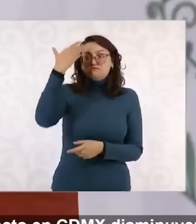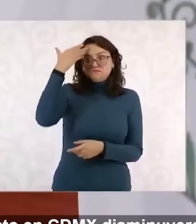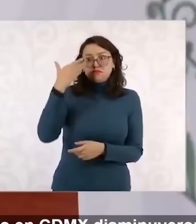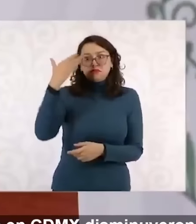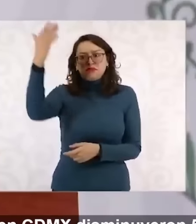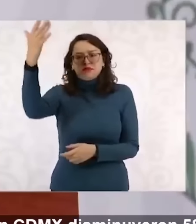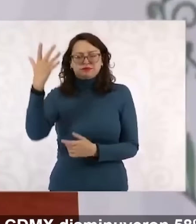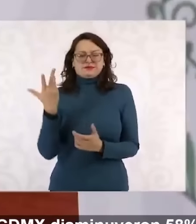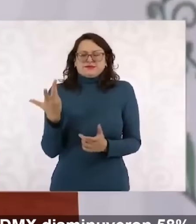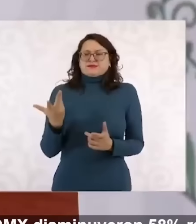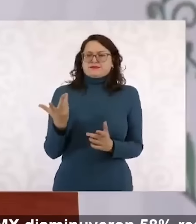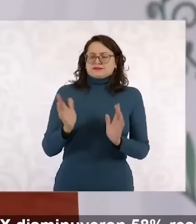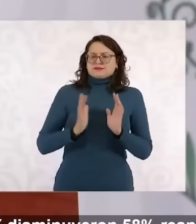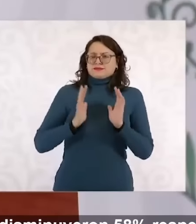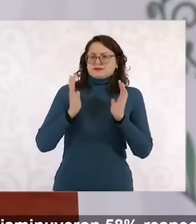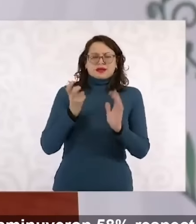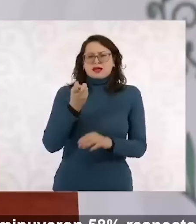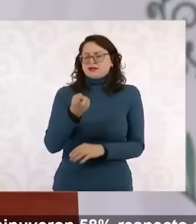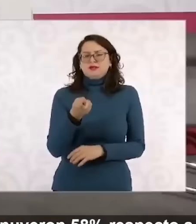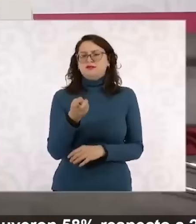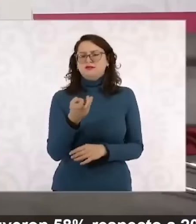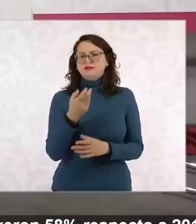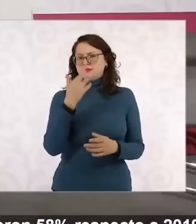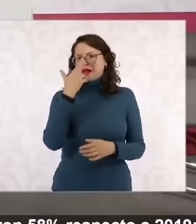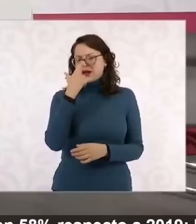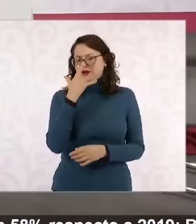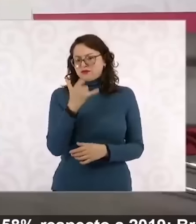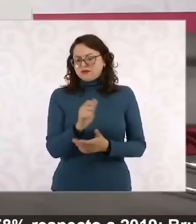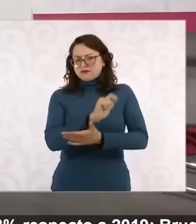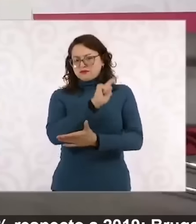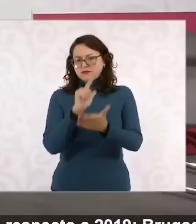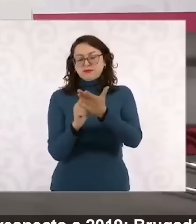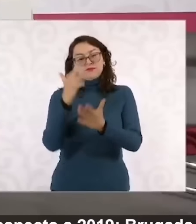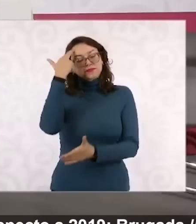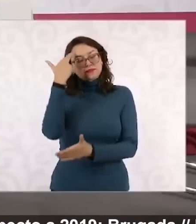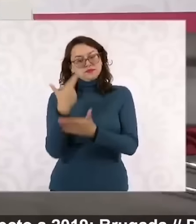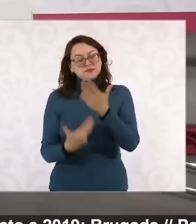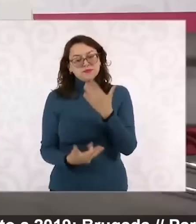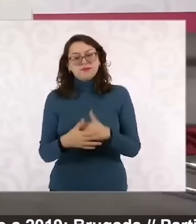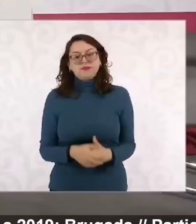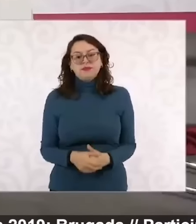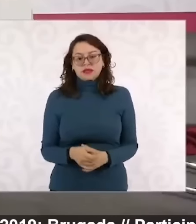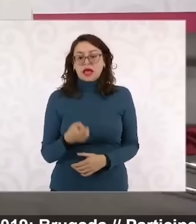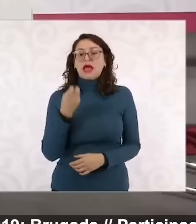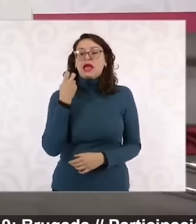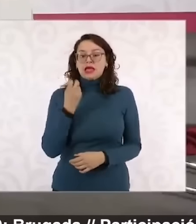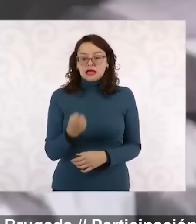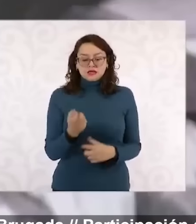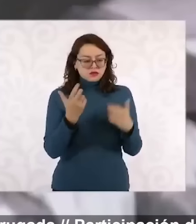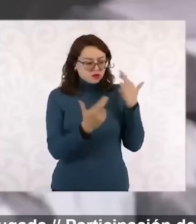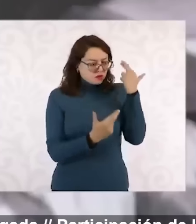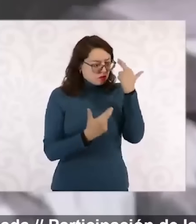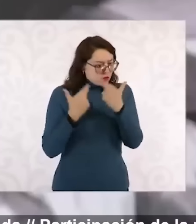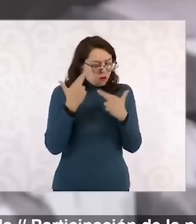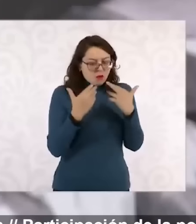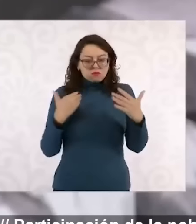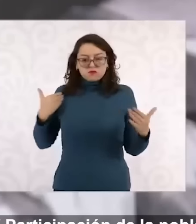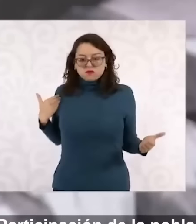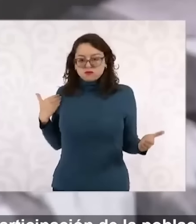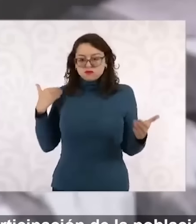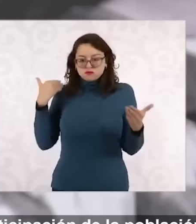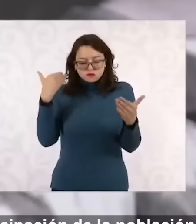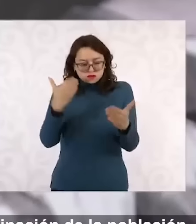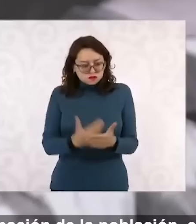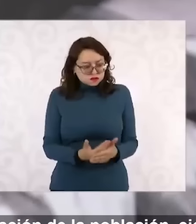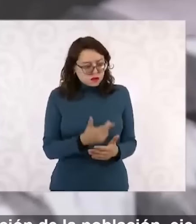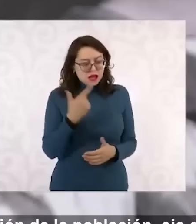de la regulación financiera nacional. Es importante mencionar que este trabajo se desarrolló bajo un enfoque basado en riesgos, siguiendo los